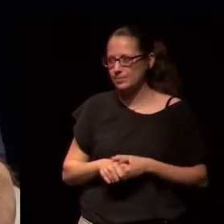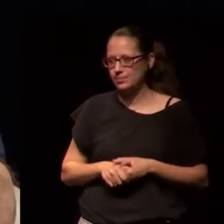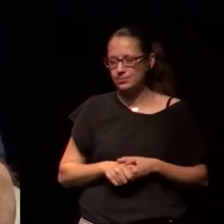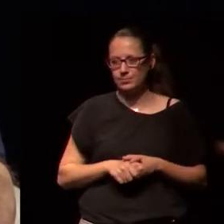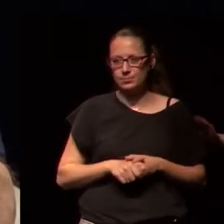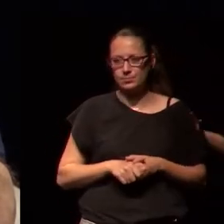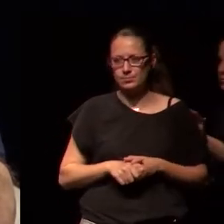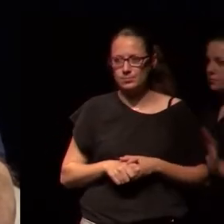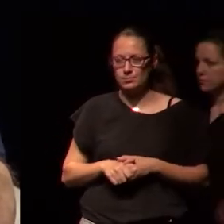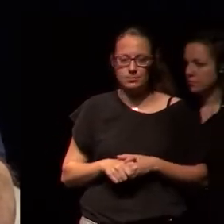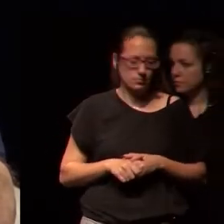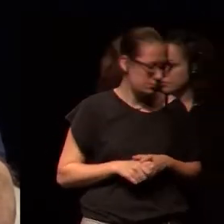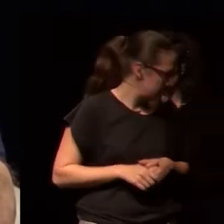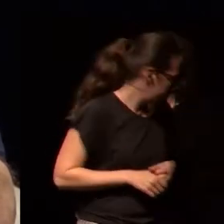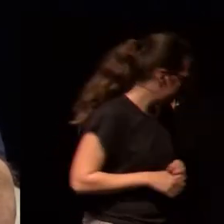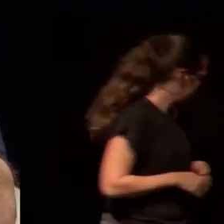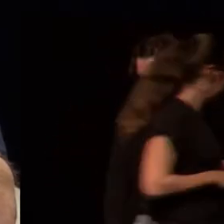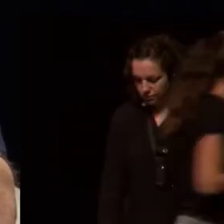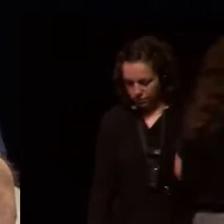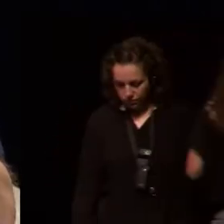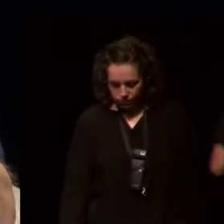Cuando era joven,